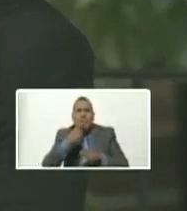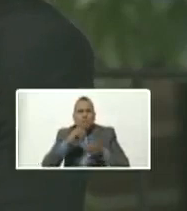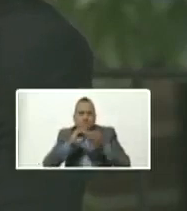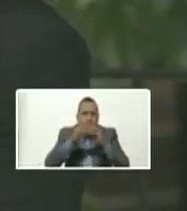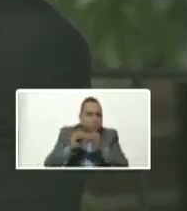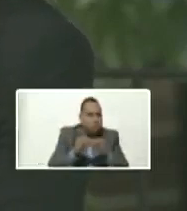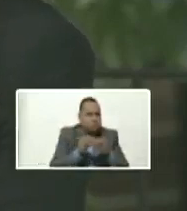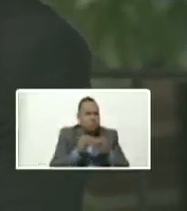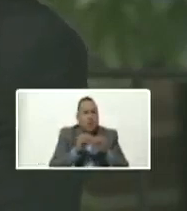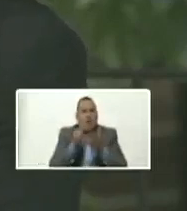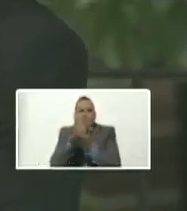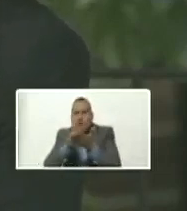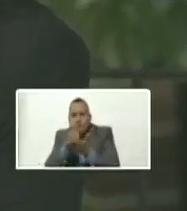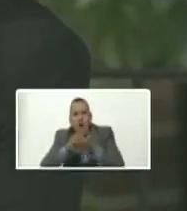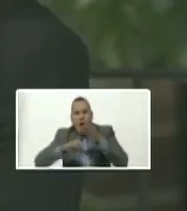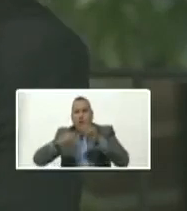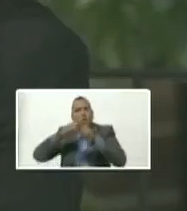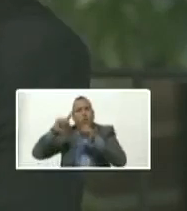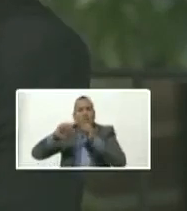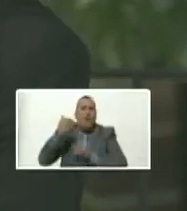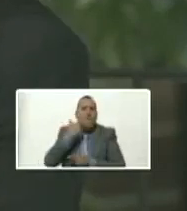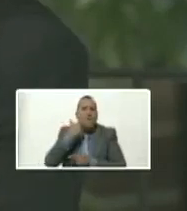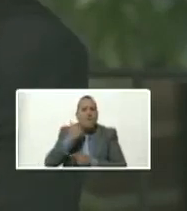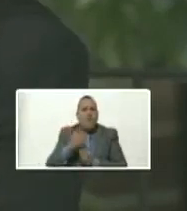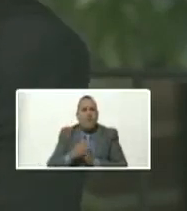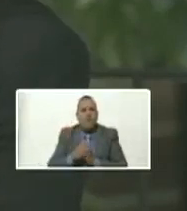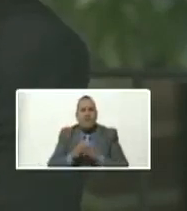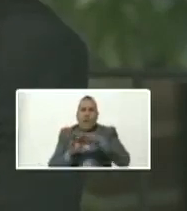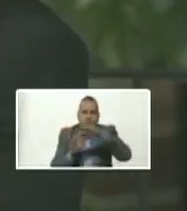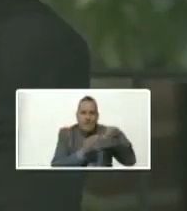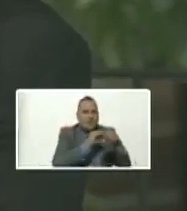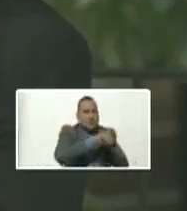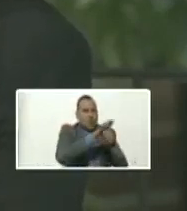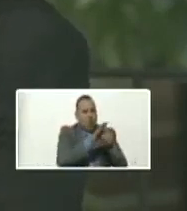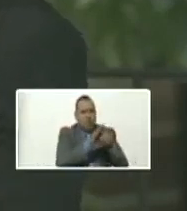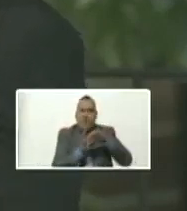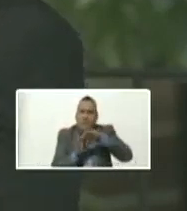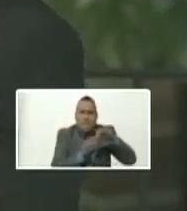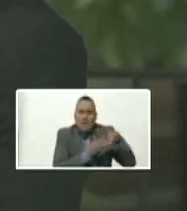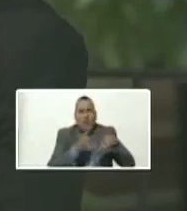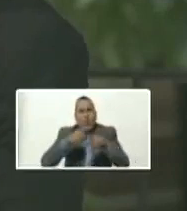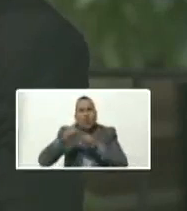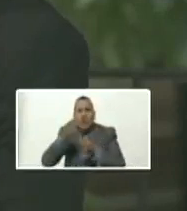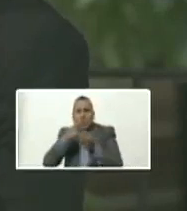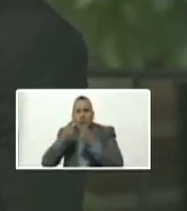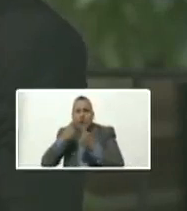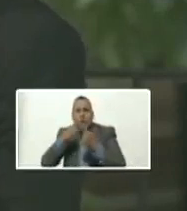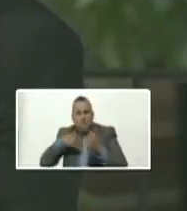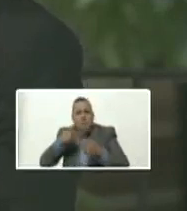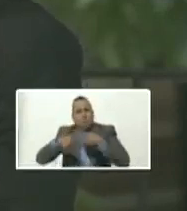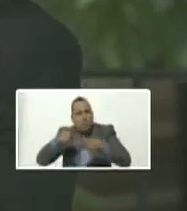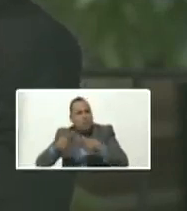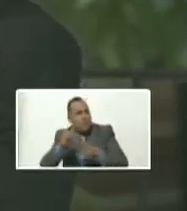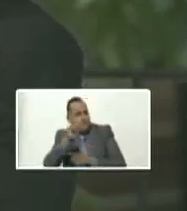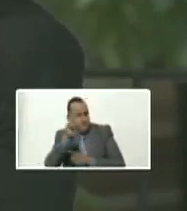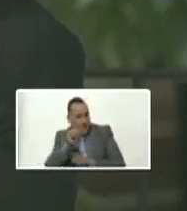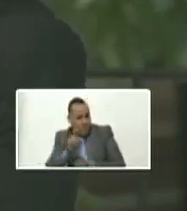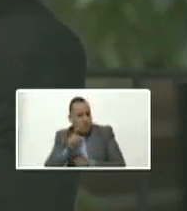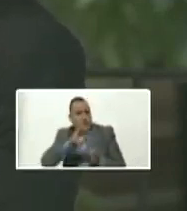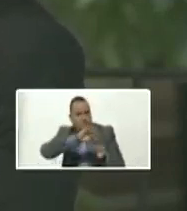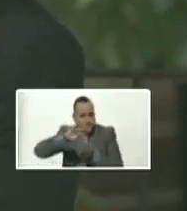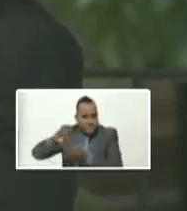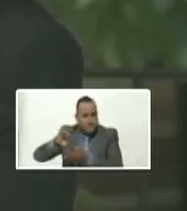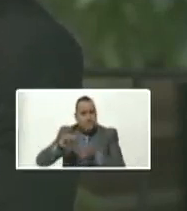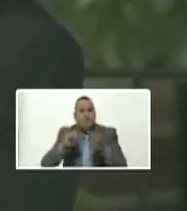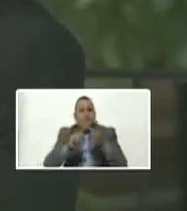o fármacos para otras enfermedades aparte del COVID-19. Además de eso, también quisiera